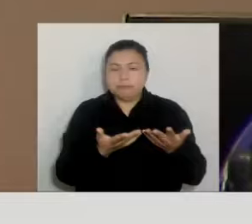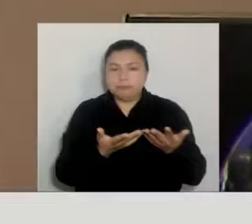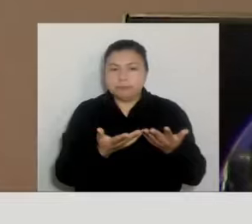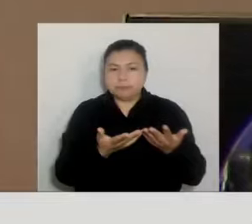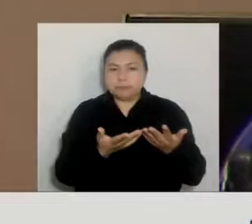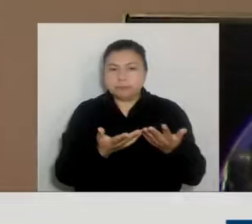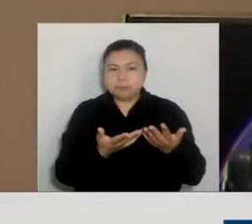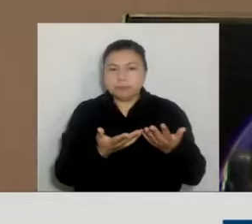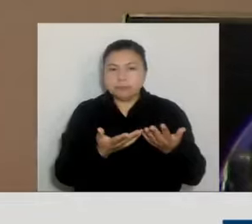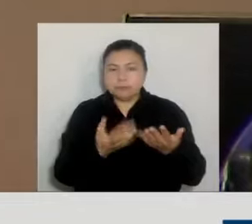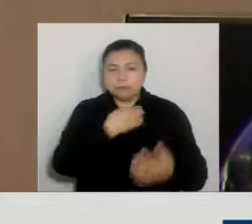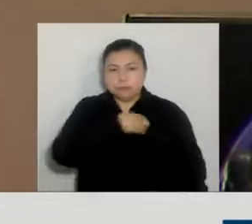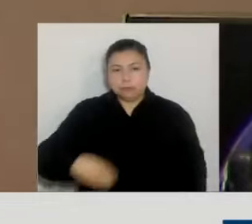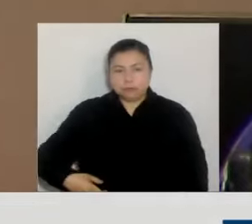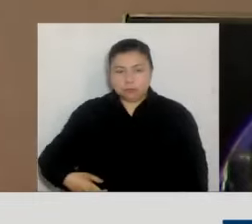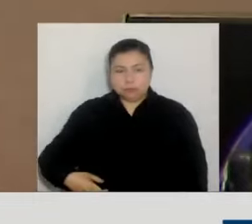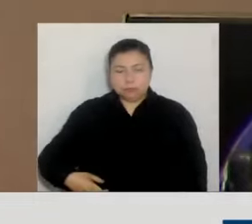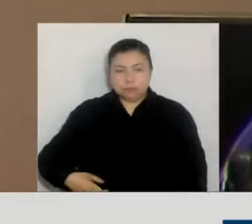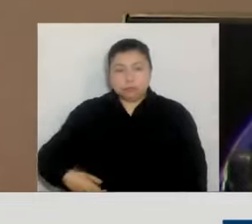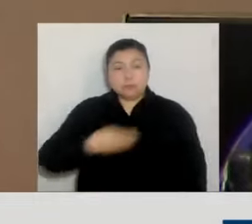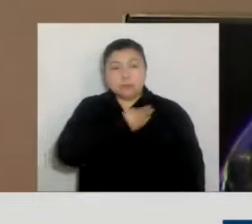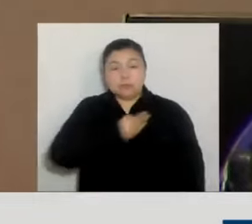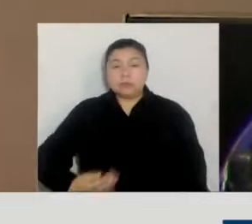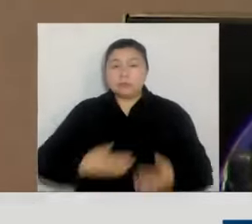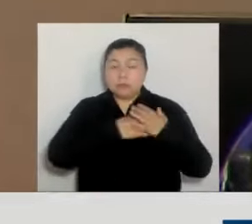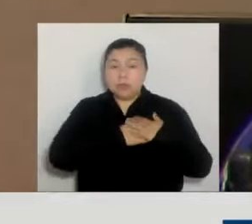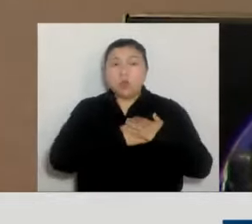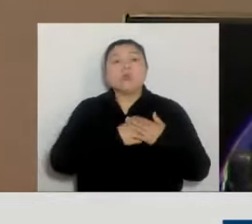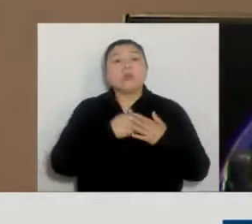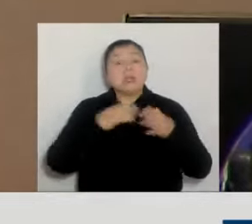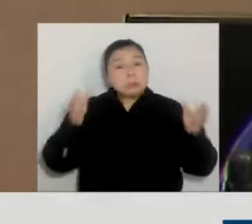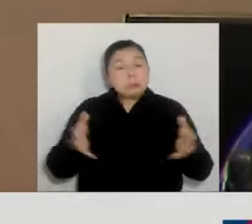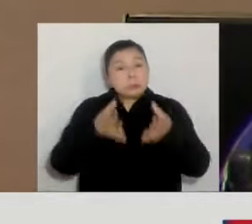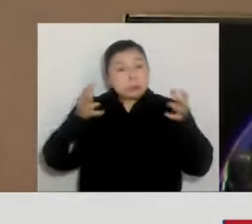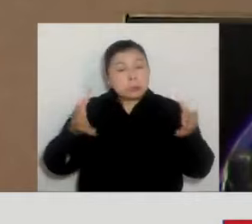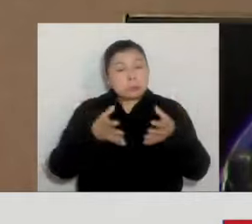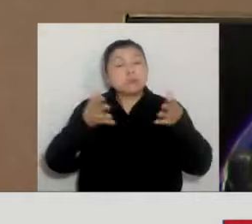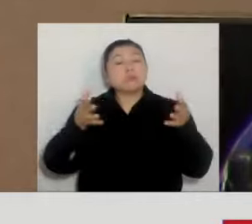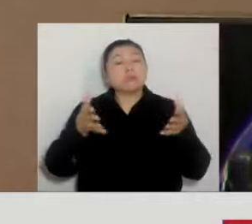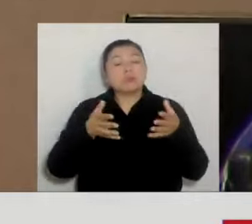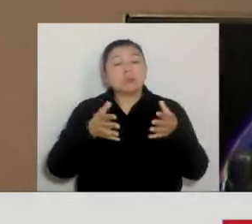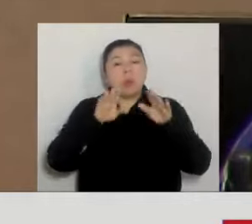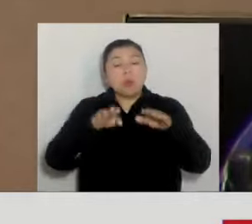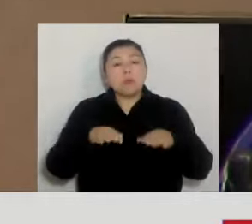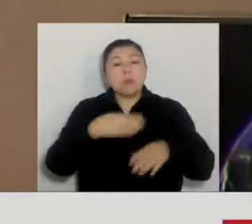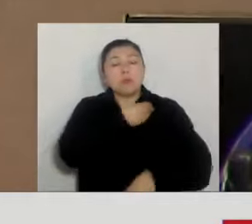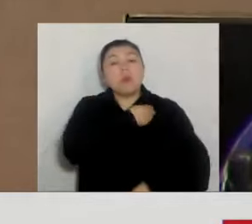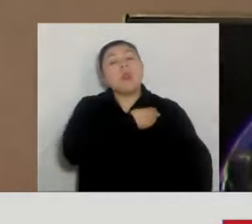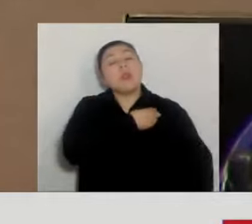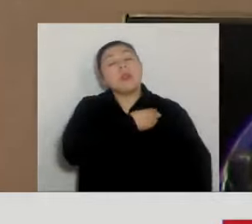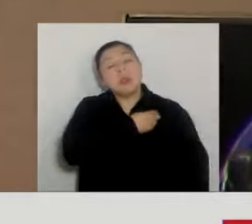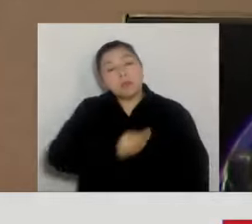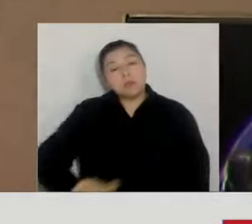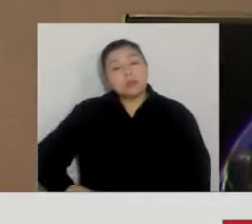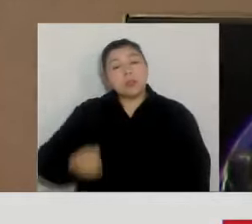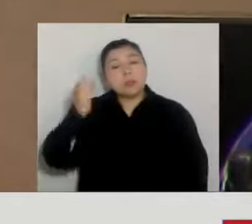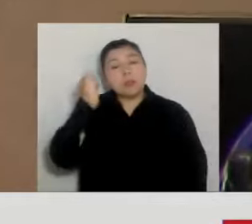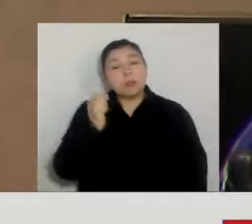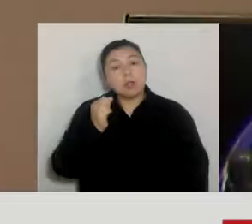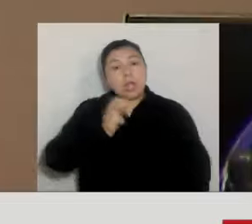el gobierno de la presidente bachet se ha tratado de impulsar lo mismo desde el gobierno del presidente Piñera y se ha hecho